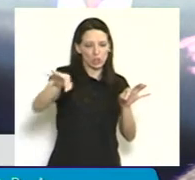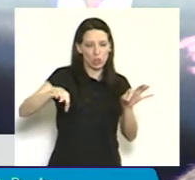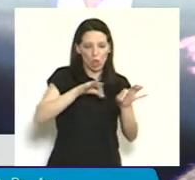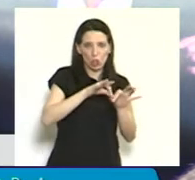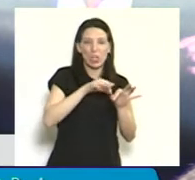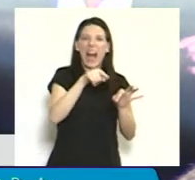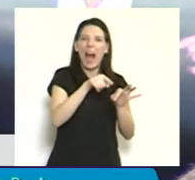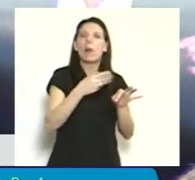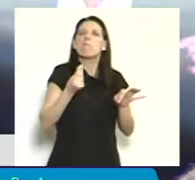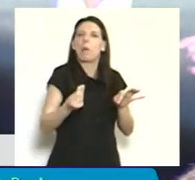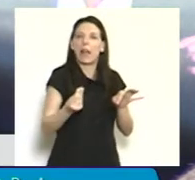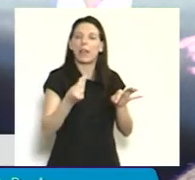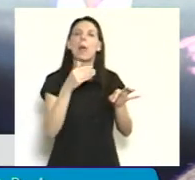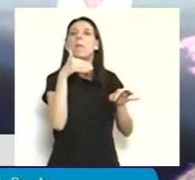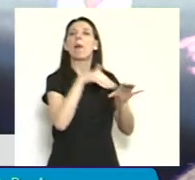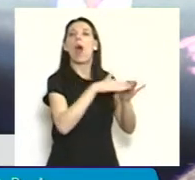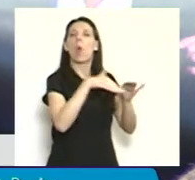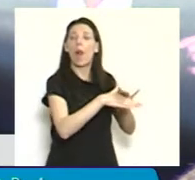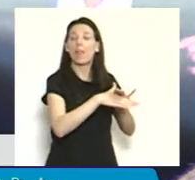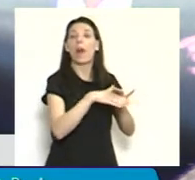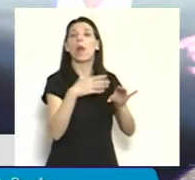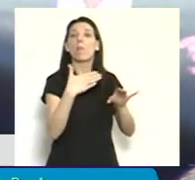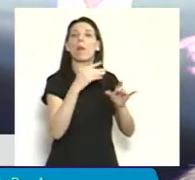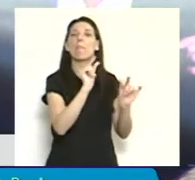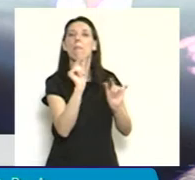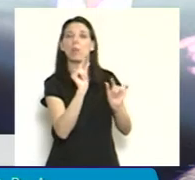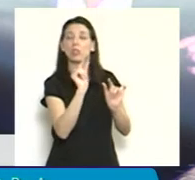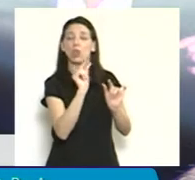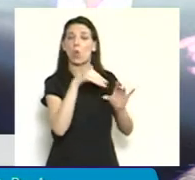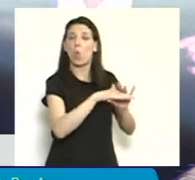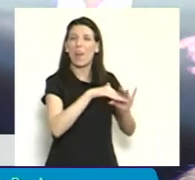al almacenamiento provisorio de 100.000 armas.